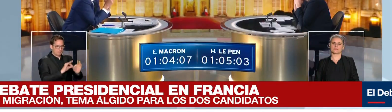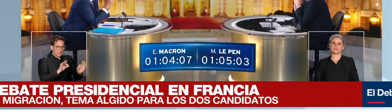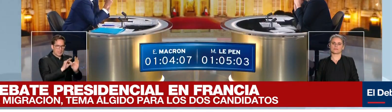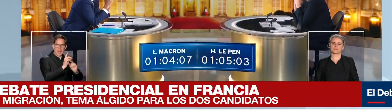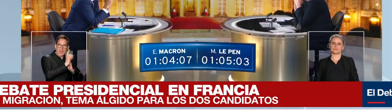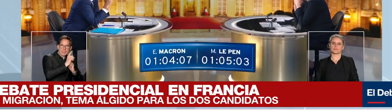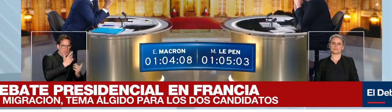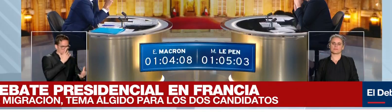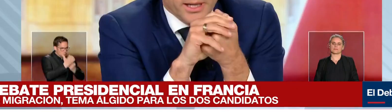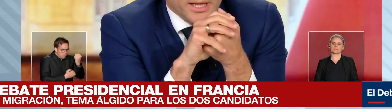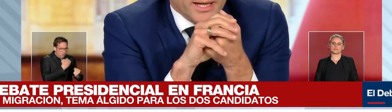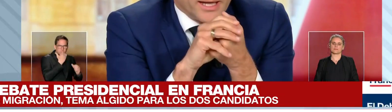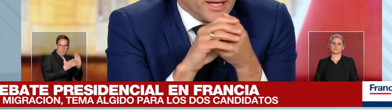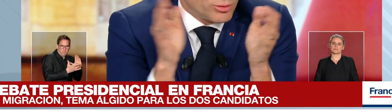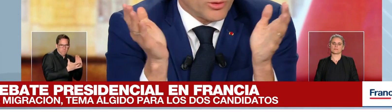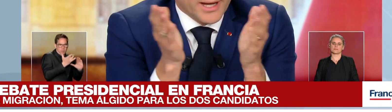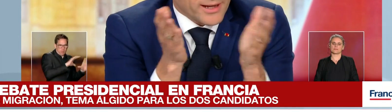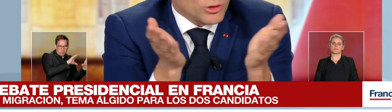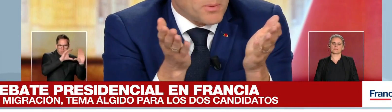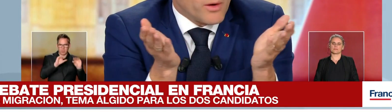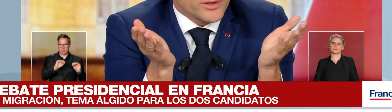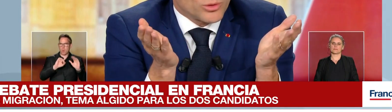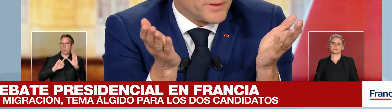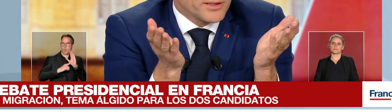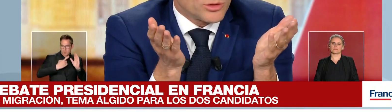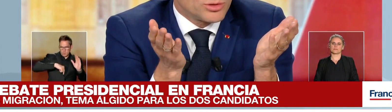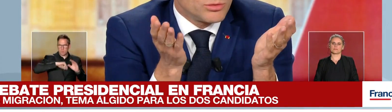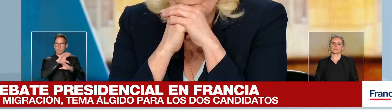porque son combatientes de la libertad, porque huyen de lo peor. Y